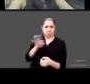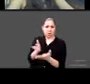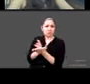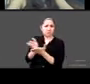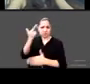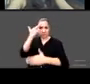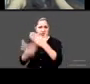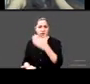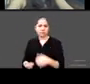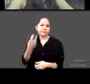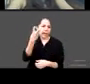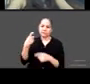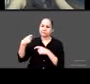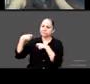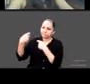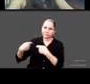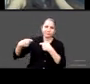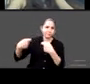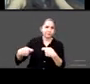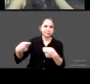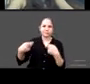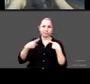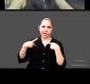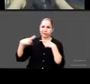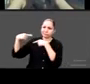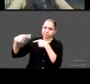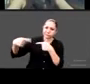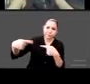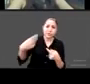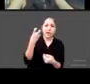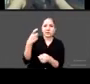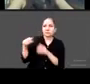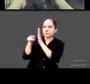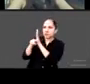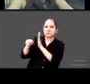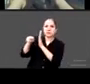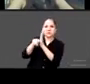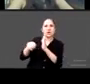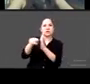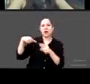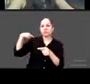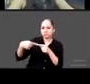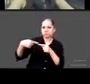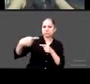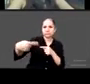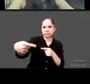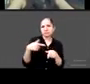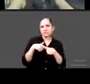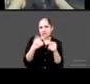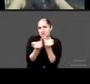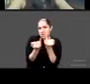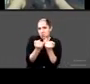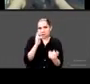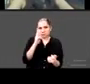la construcción de sociedades incendiadas de violencia como las que tenemos hoy en México, en Latinoamérica y